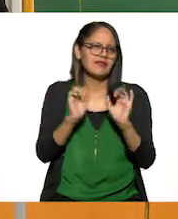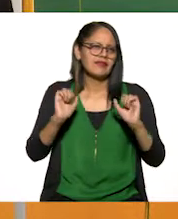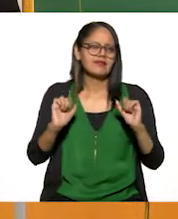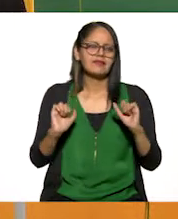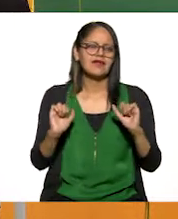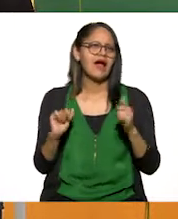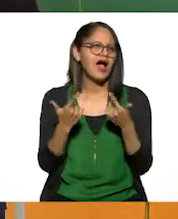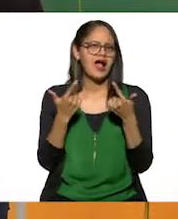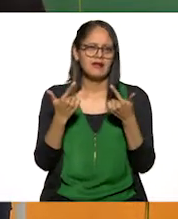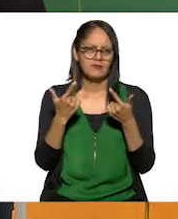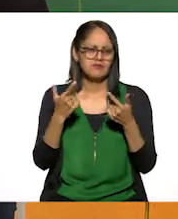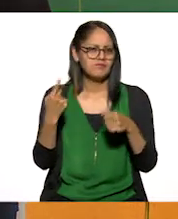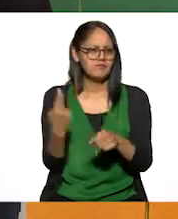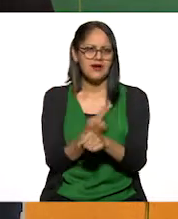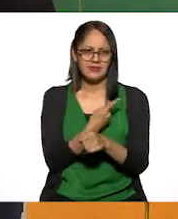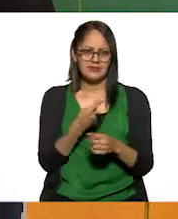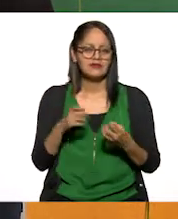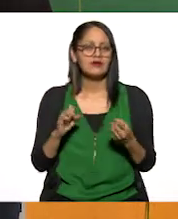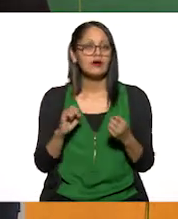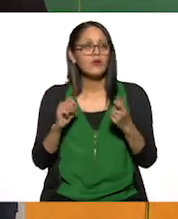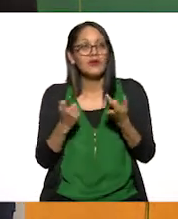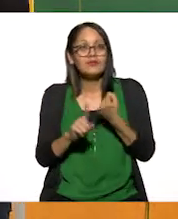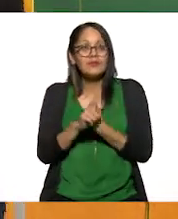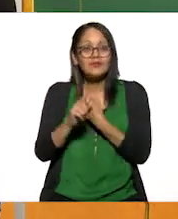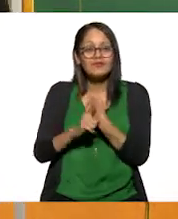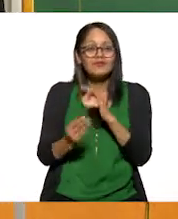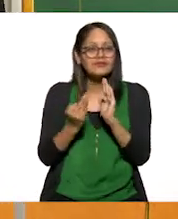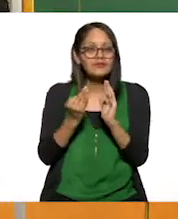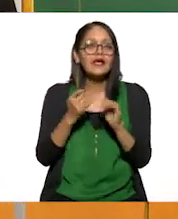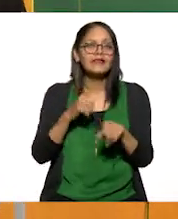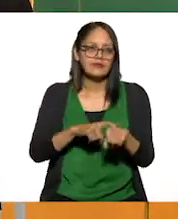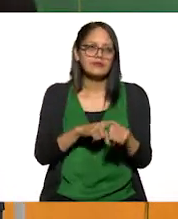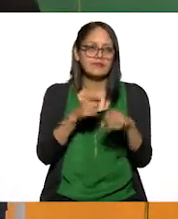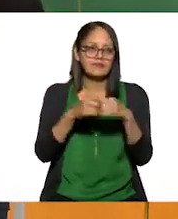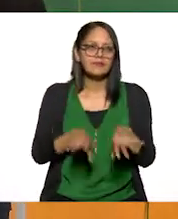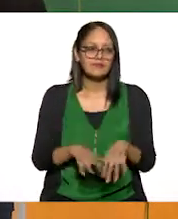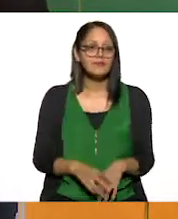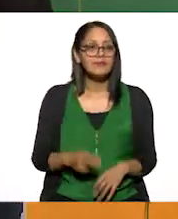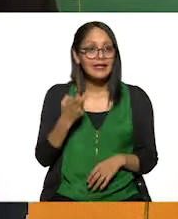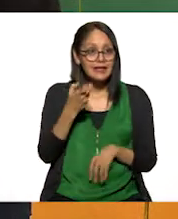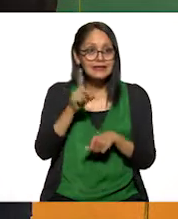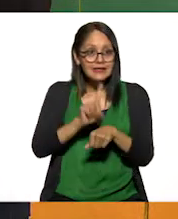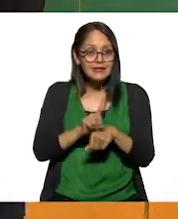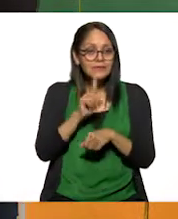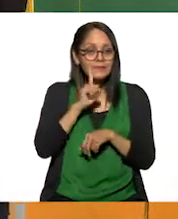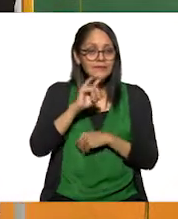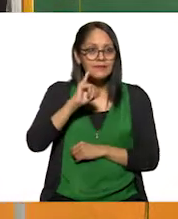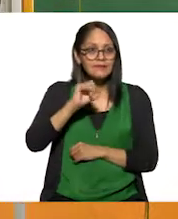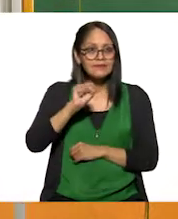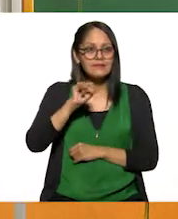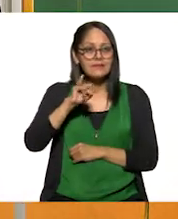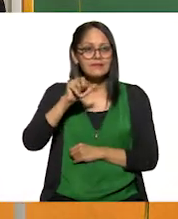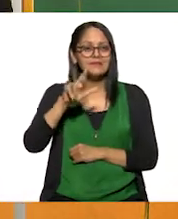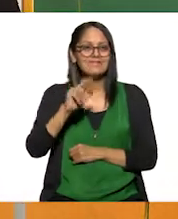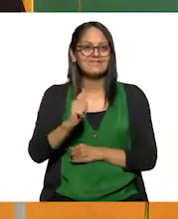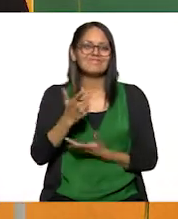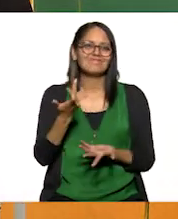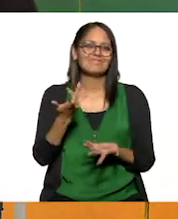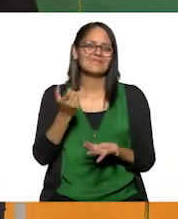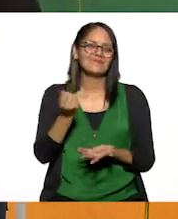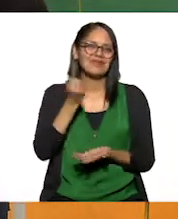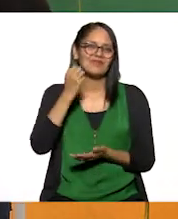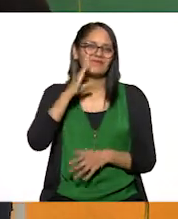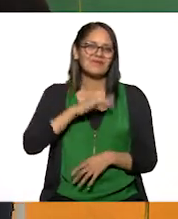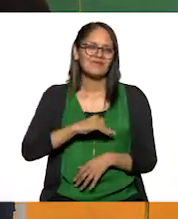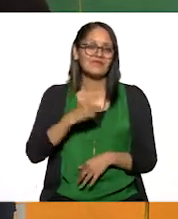por el camino o tenemos alguna situación o algún problema que hace que pierda tiempo. Ese día, Isaira, por mala suerte,